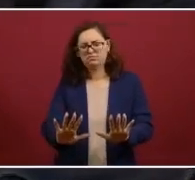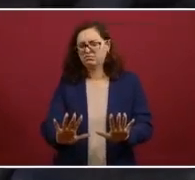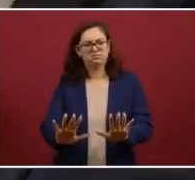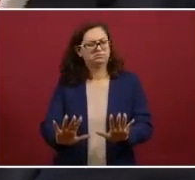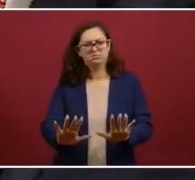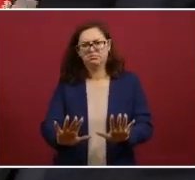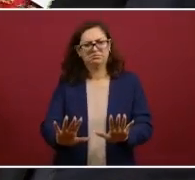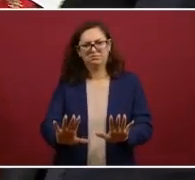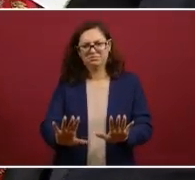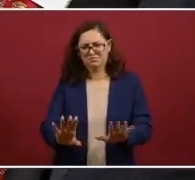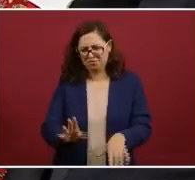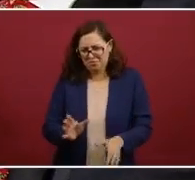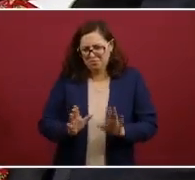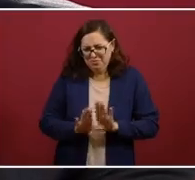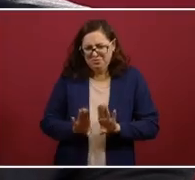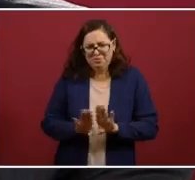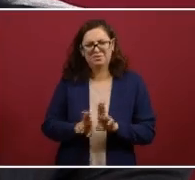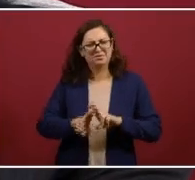Yo les diría que